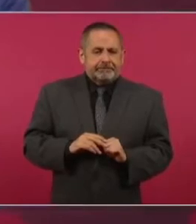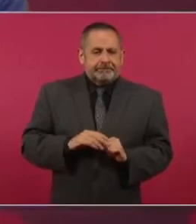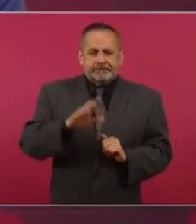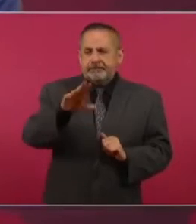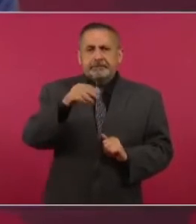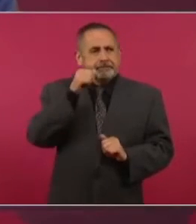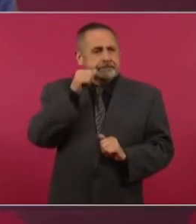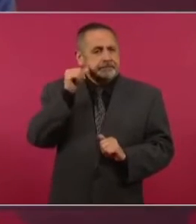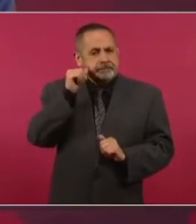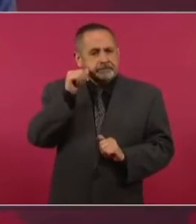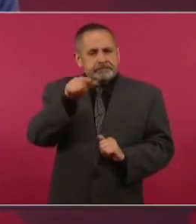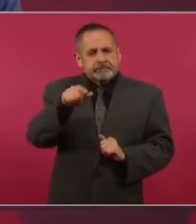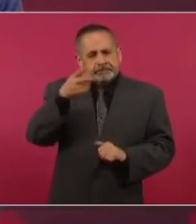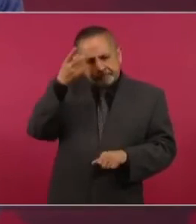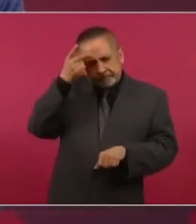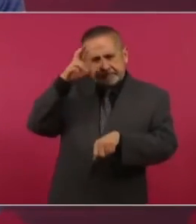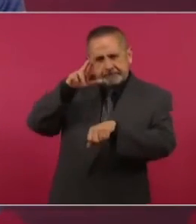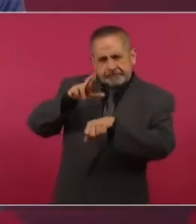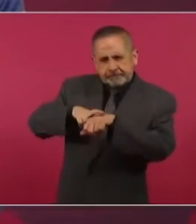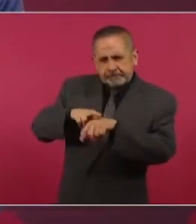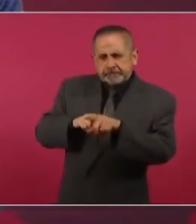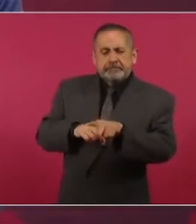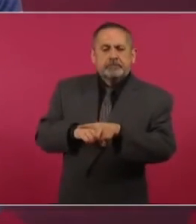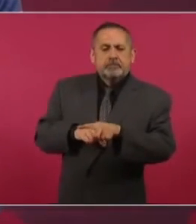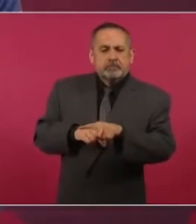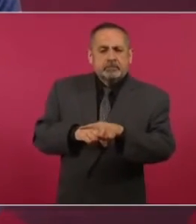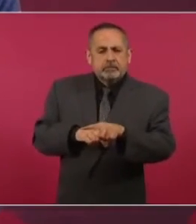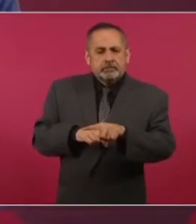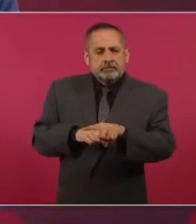ayer el director